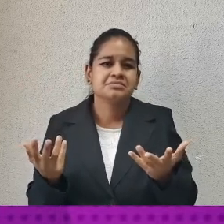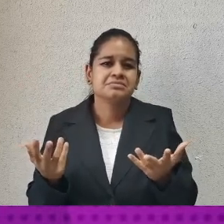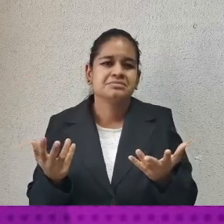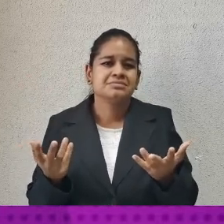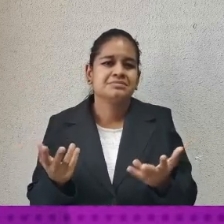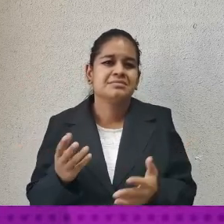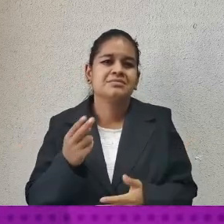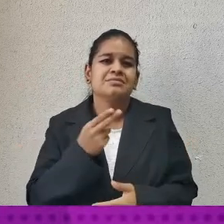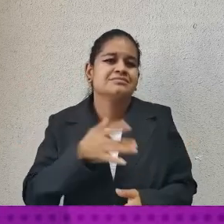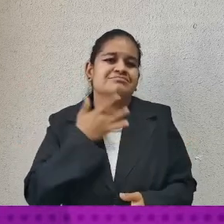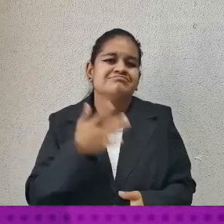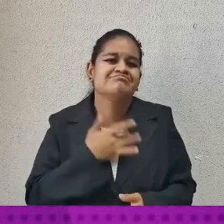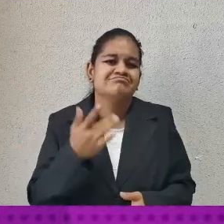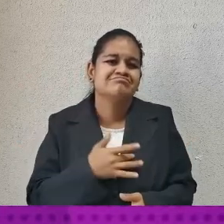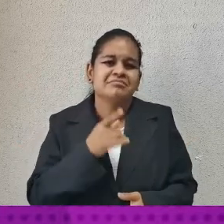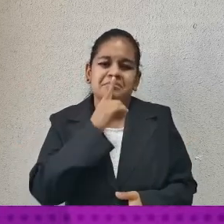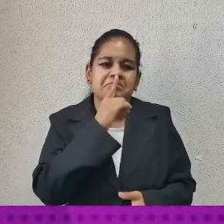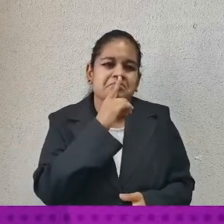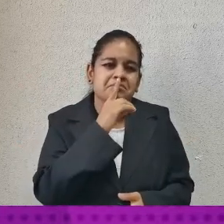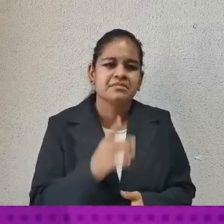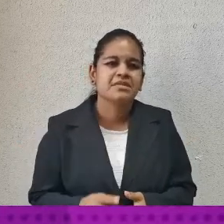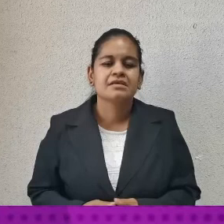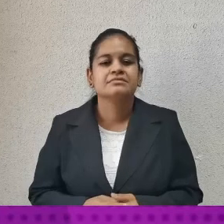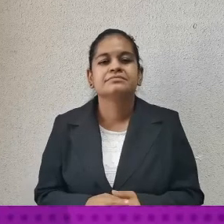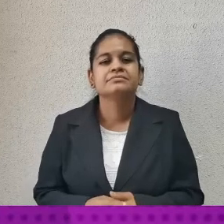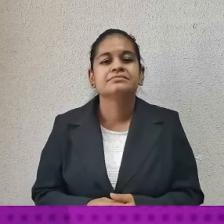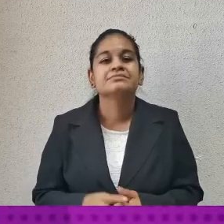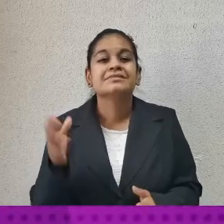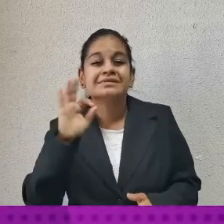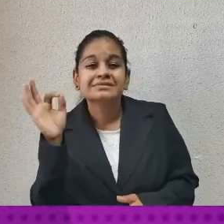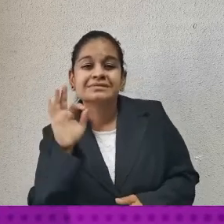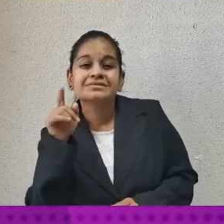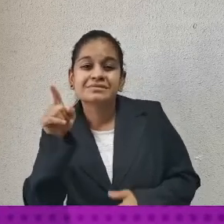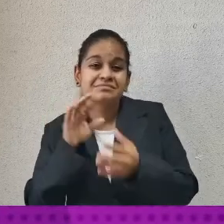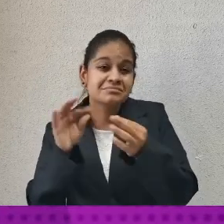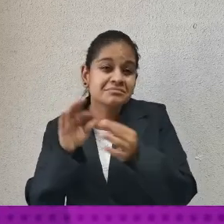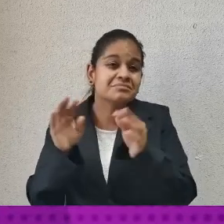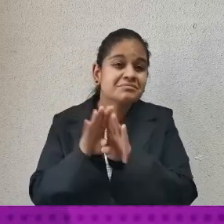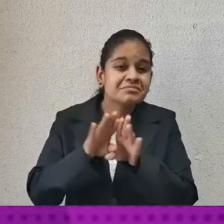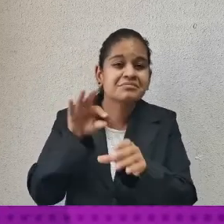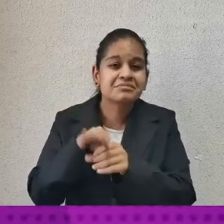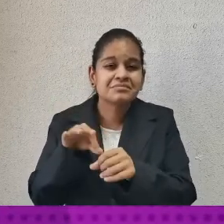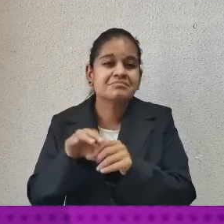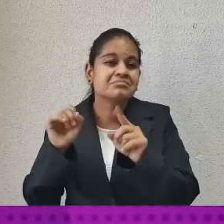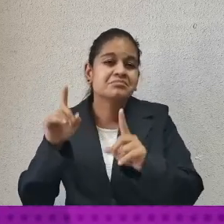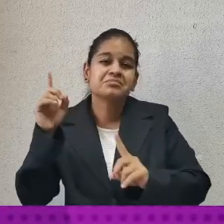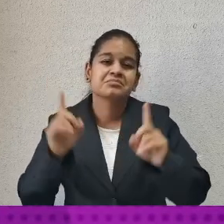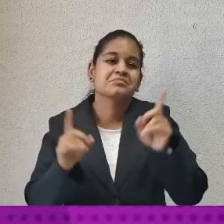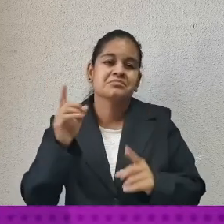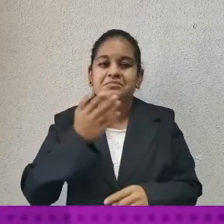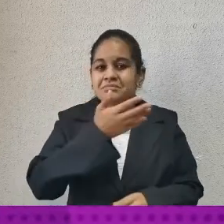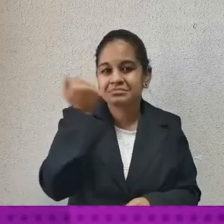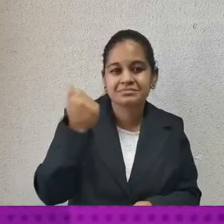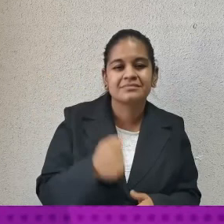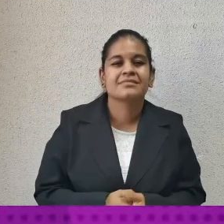no le hemos podido acercar la información debida de cómo es que se realiza el proceso electoral. Yo creo que en la medida en la